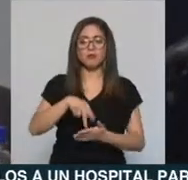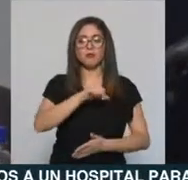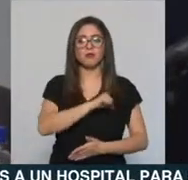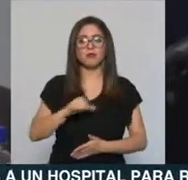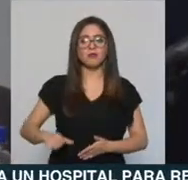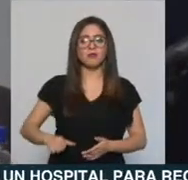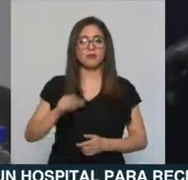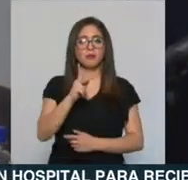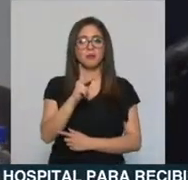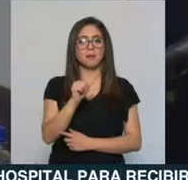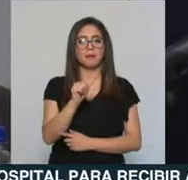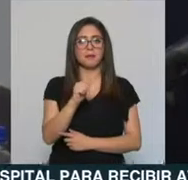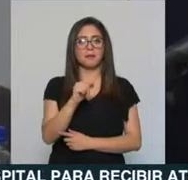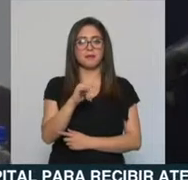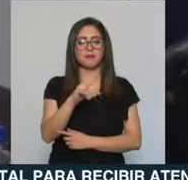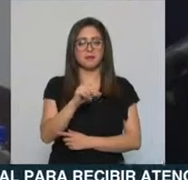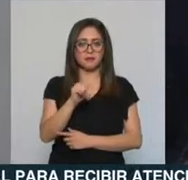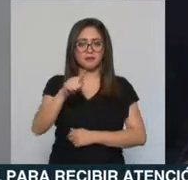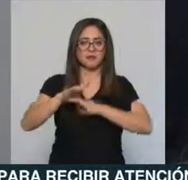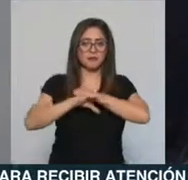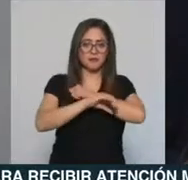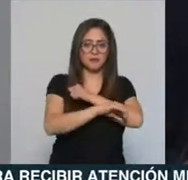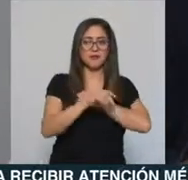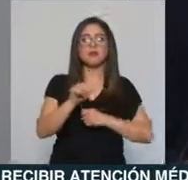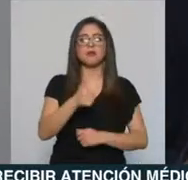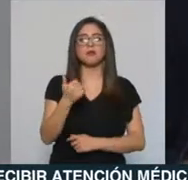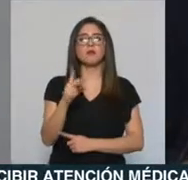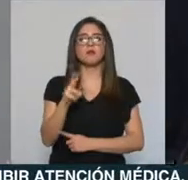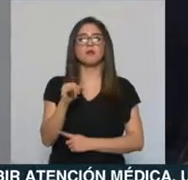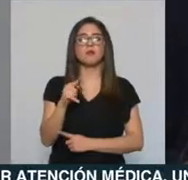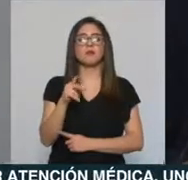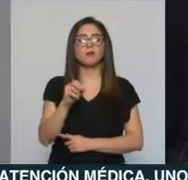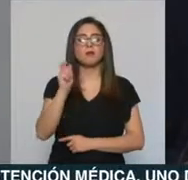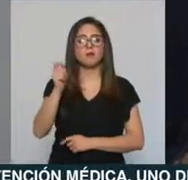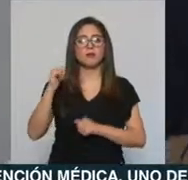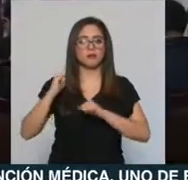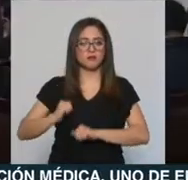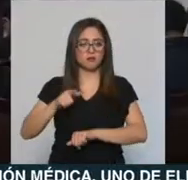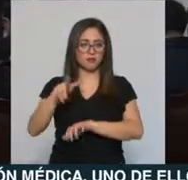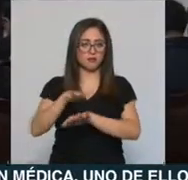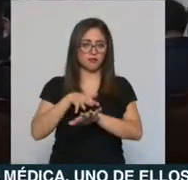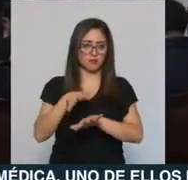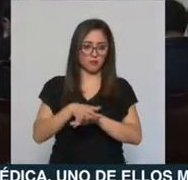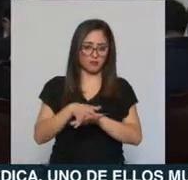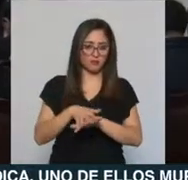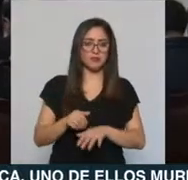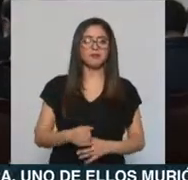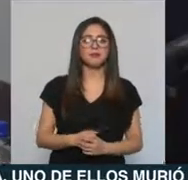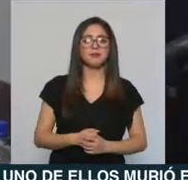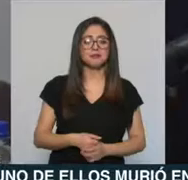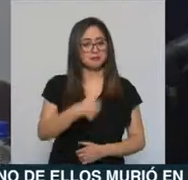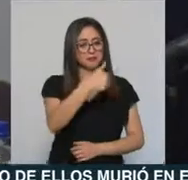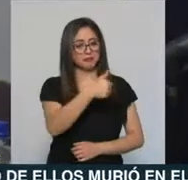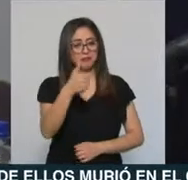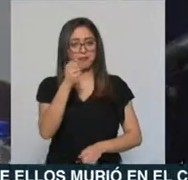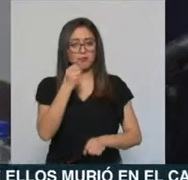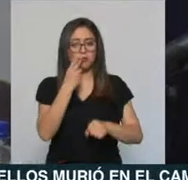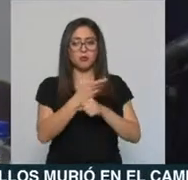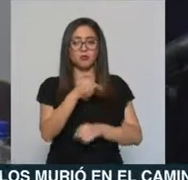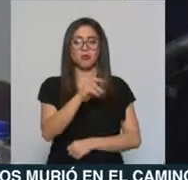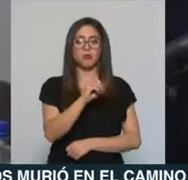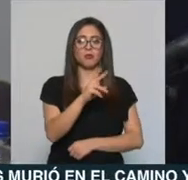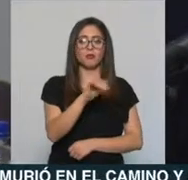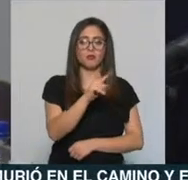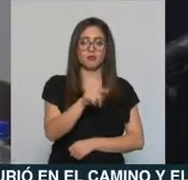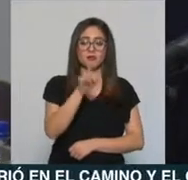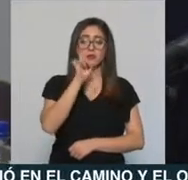Patricia Ortiz Courtier de Magdalena Contreras y Raimundo Martínez Vite de Tláhuac. En su oportunidad, Ortiz Courtier